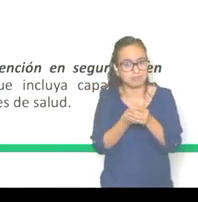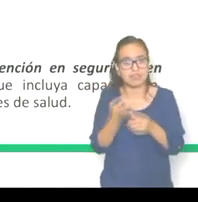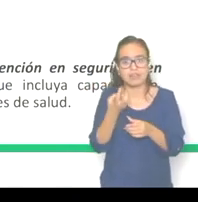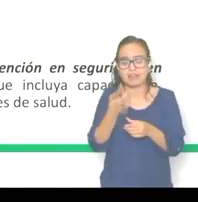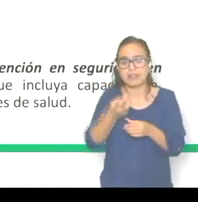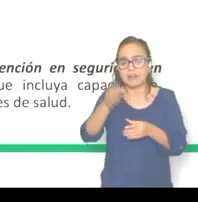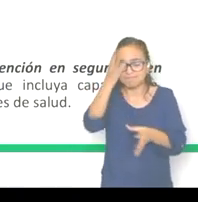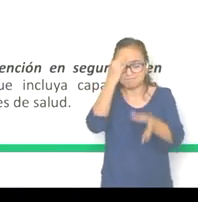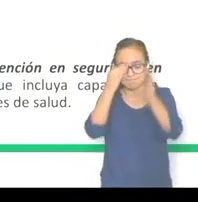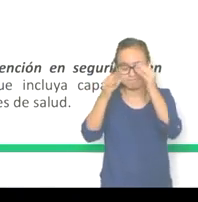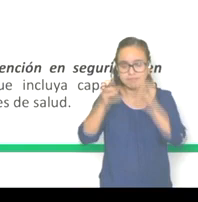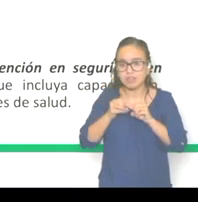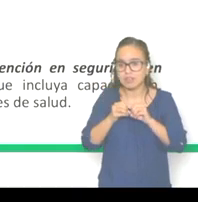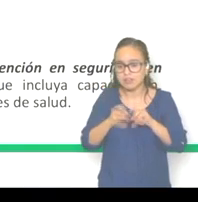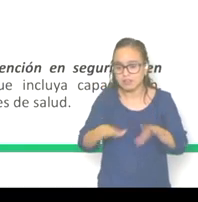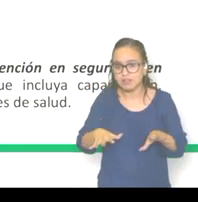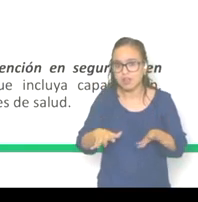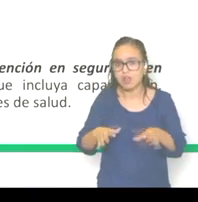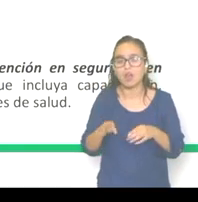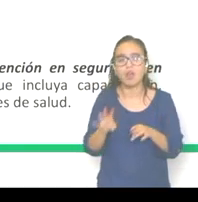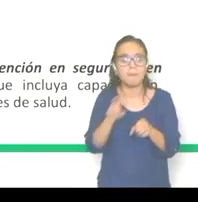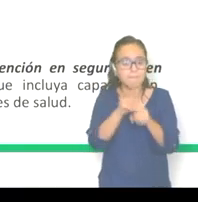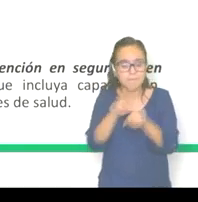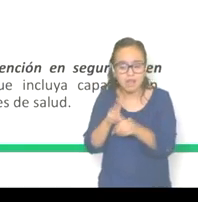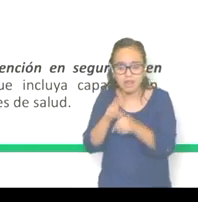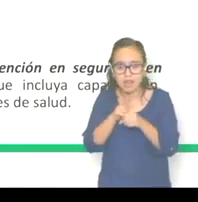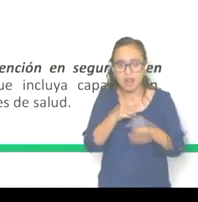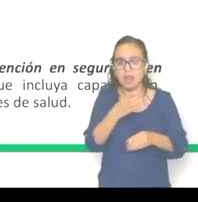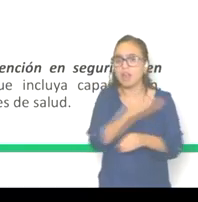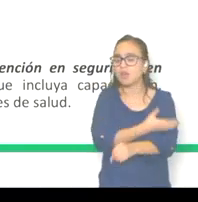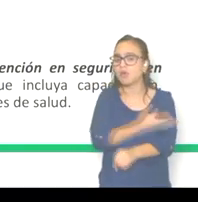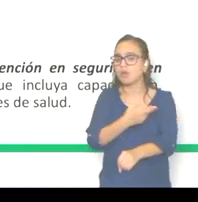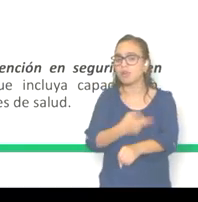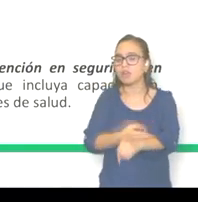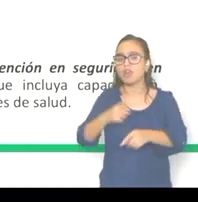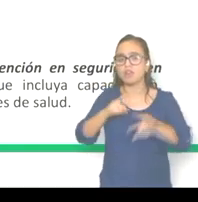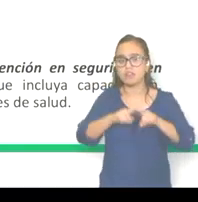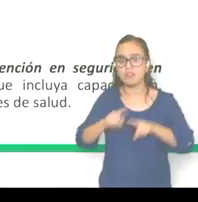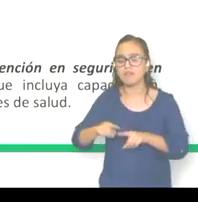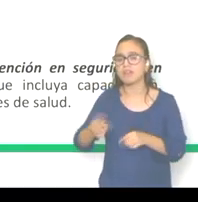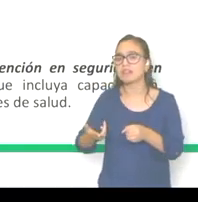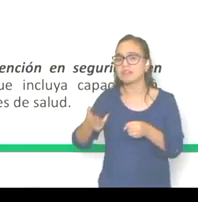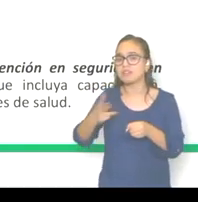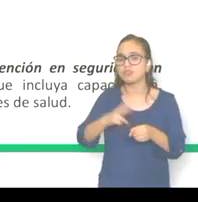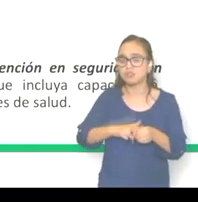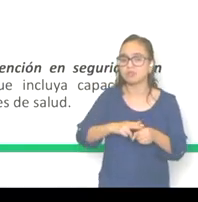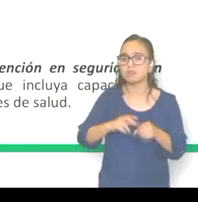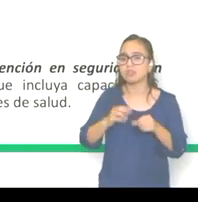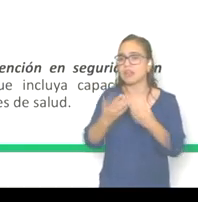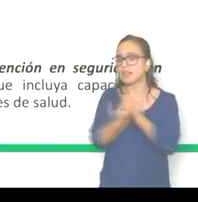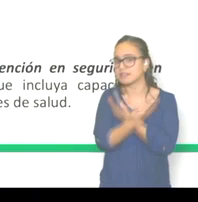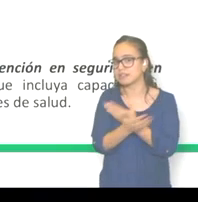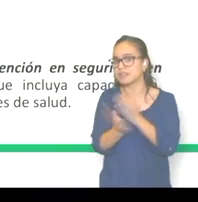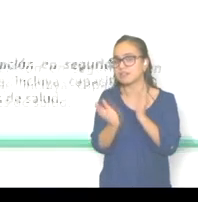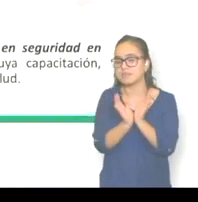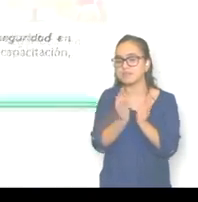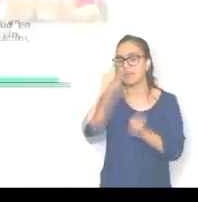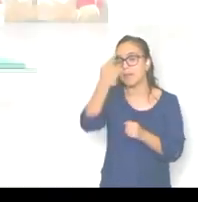difusión, monitoreo y coordinación con las instituciones de salud para poder empezar a